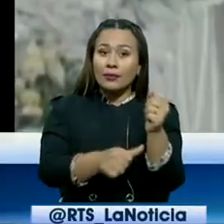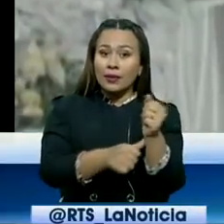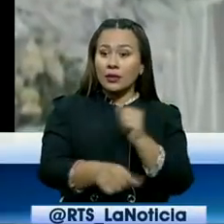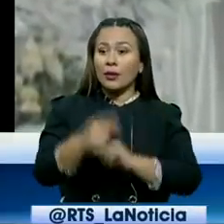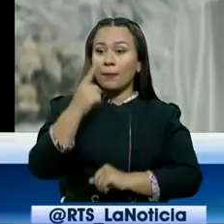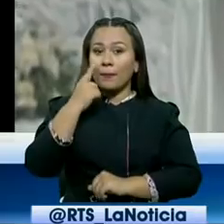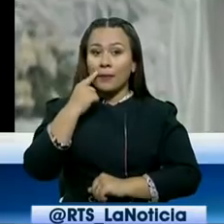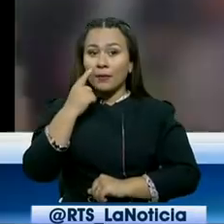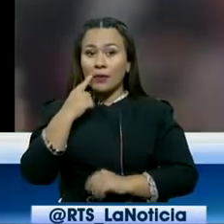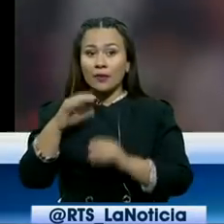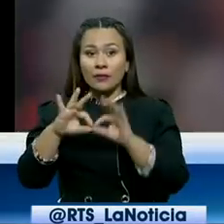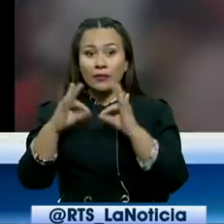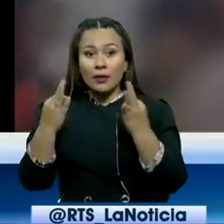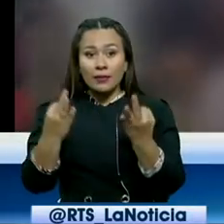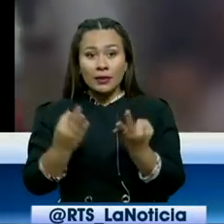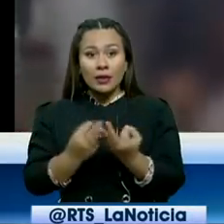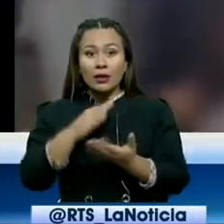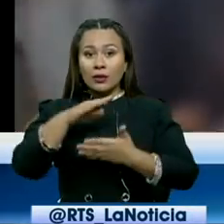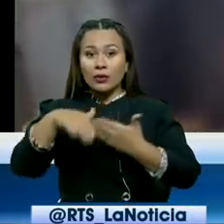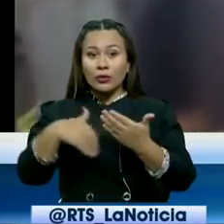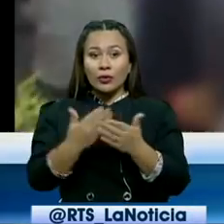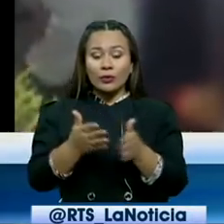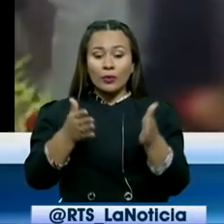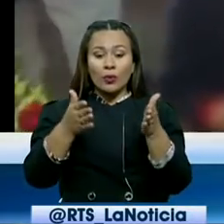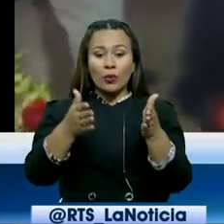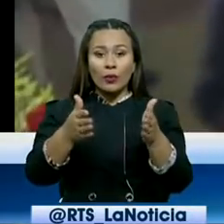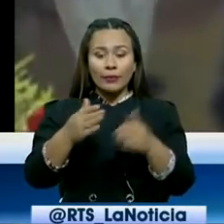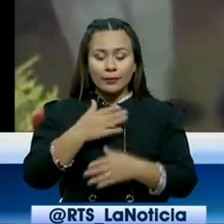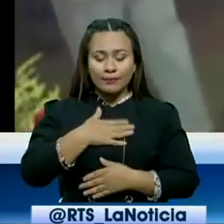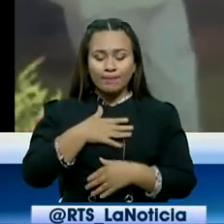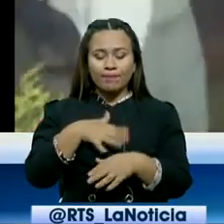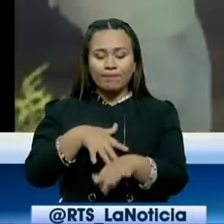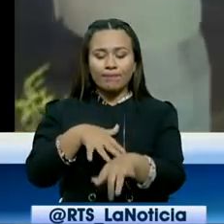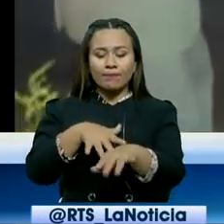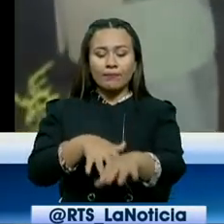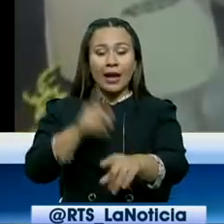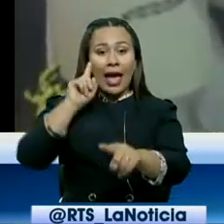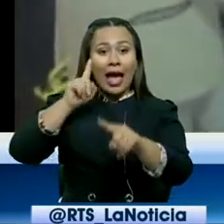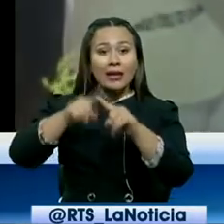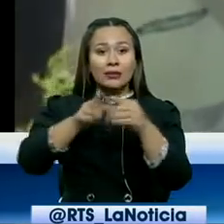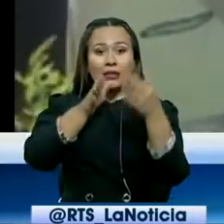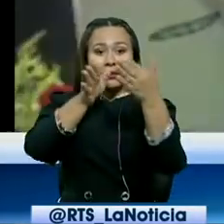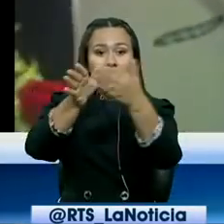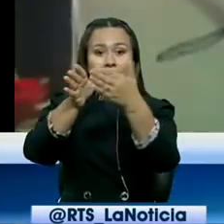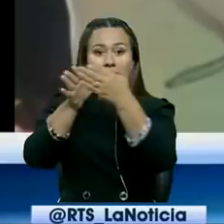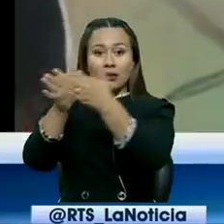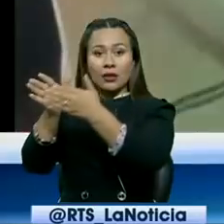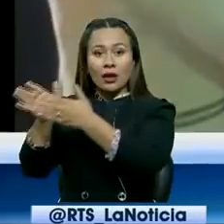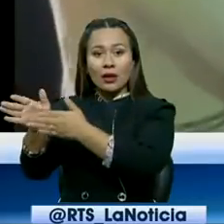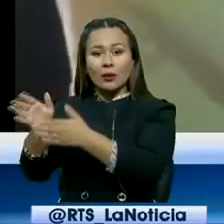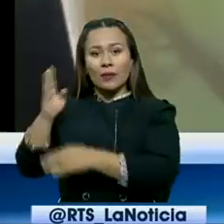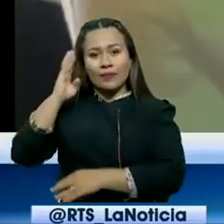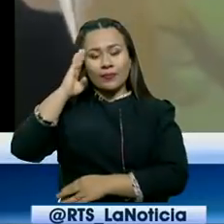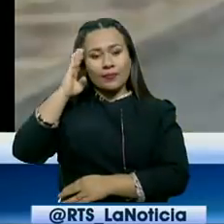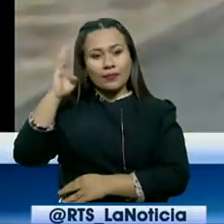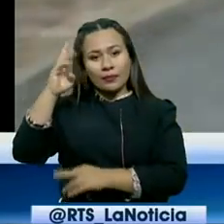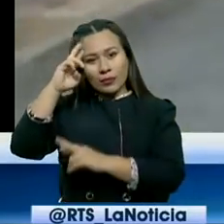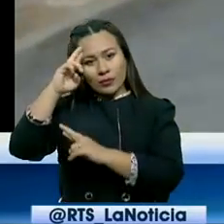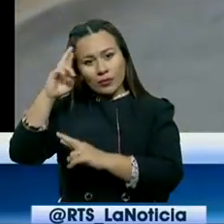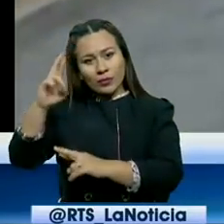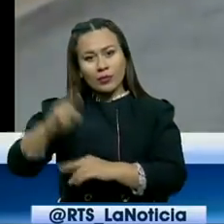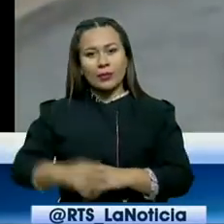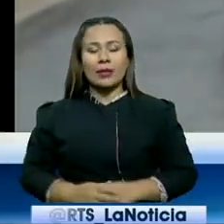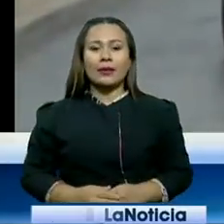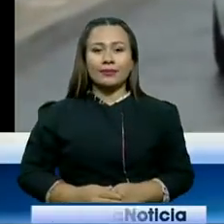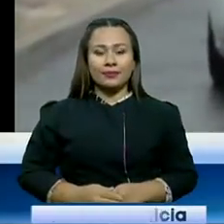la ciudadanía acompañaron el cuerpo de la pequeña Emilia hasta el cementerio, en donde se le dio un homenaje. En esta tarde,